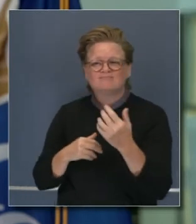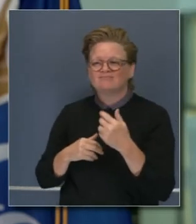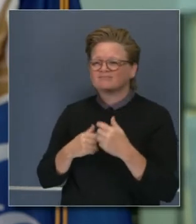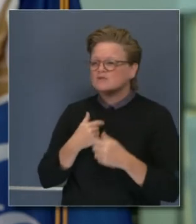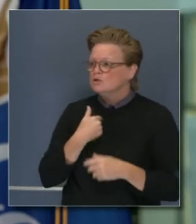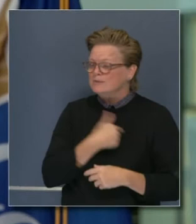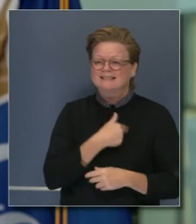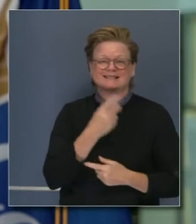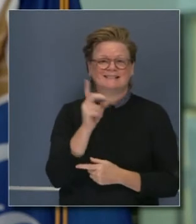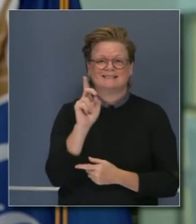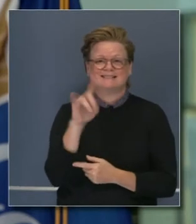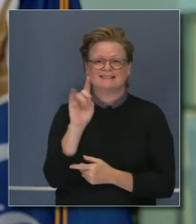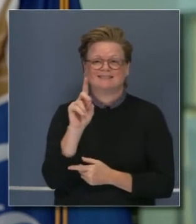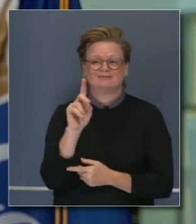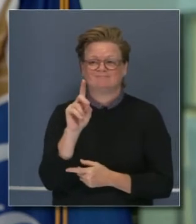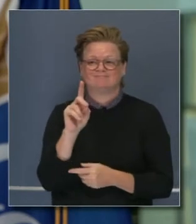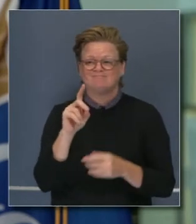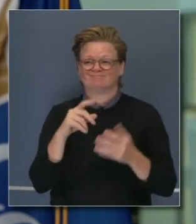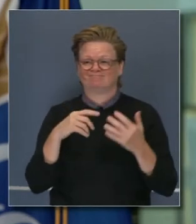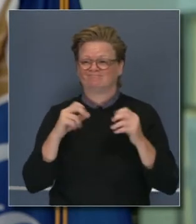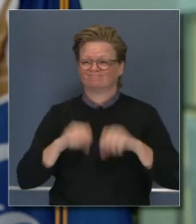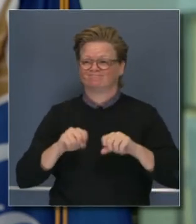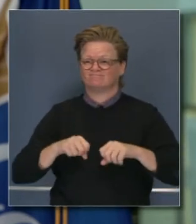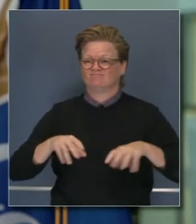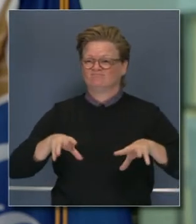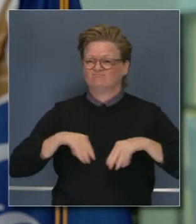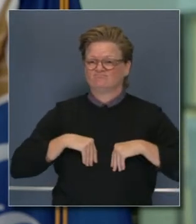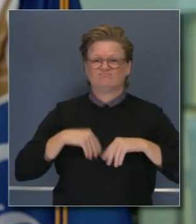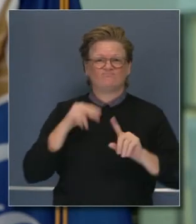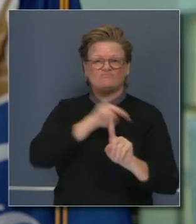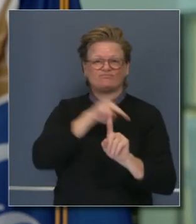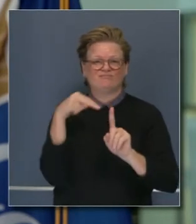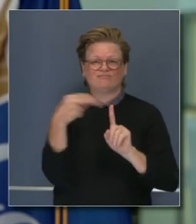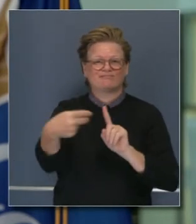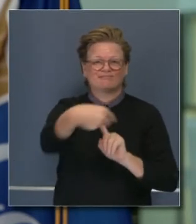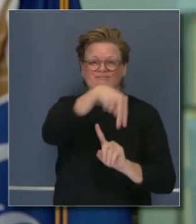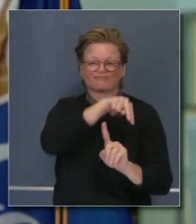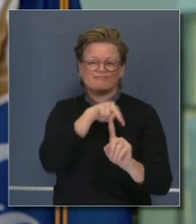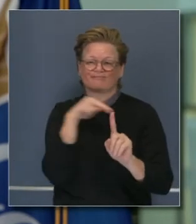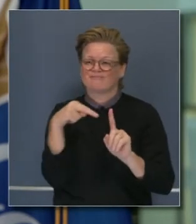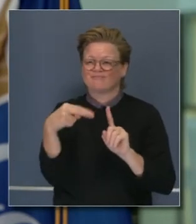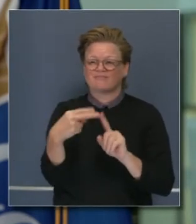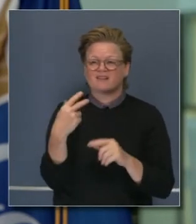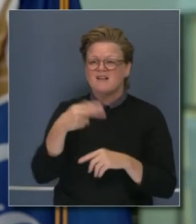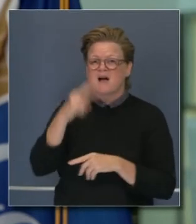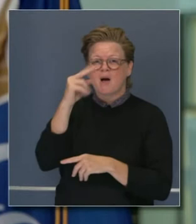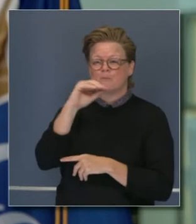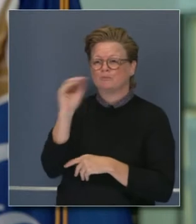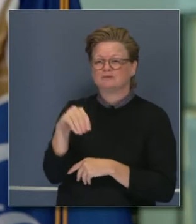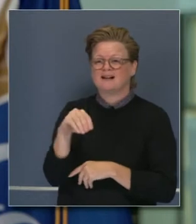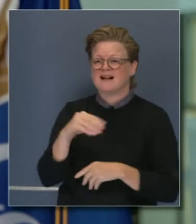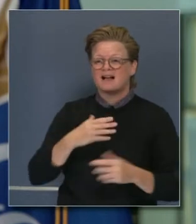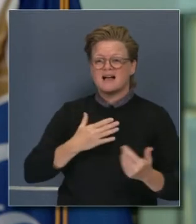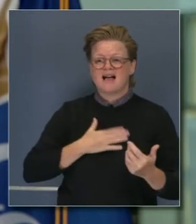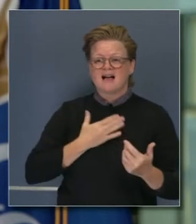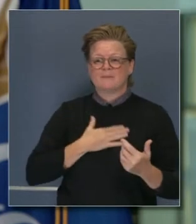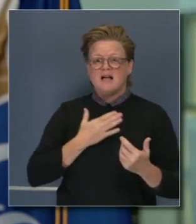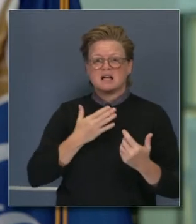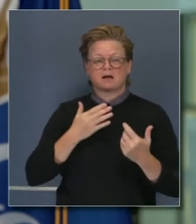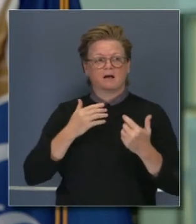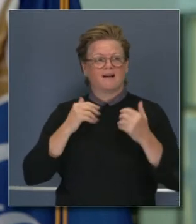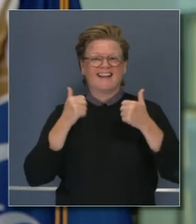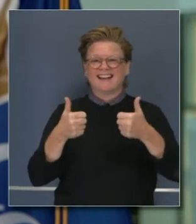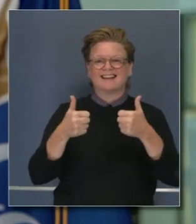sí pudimos ponernos de acuerdo. No pudimos concordar en todos los puntos, así es